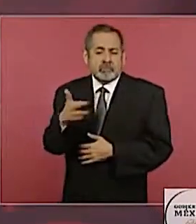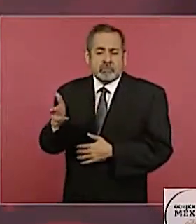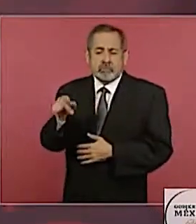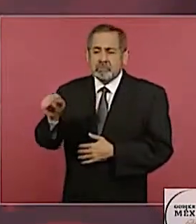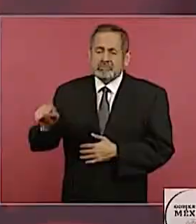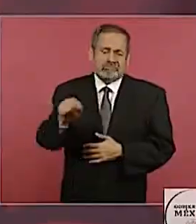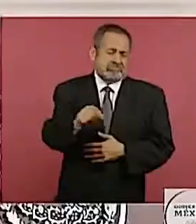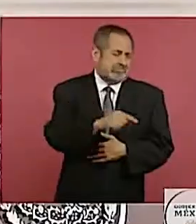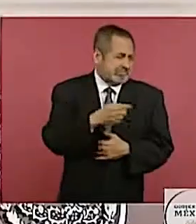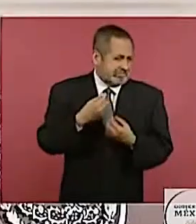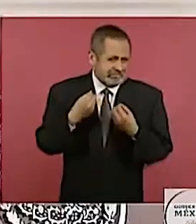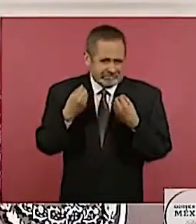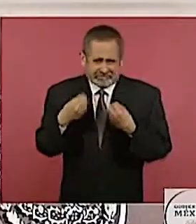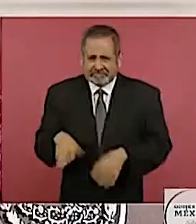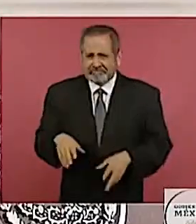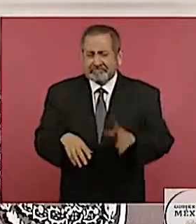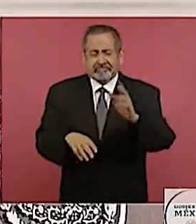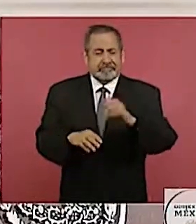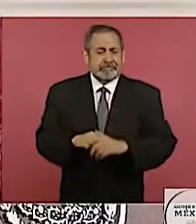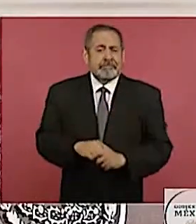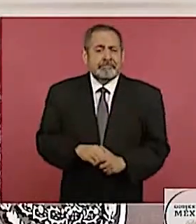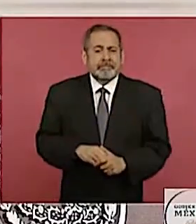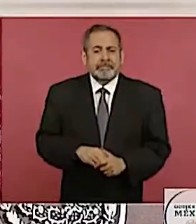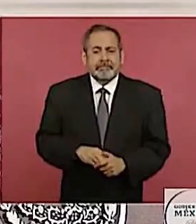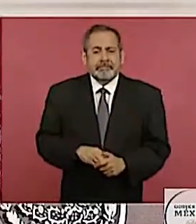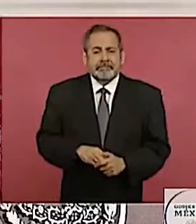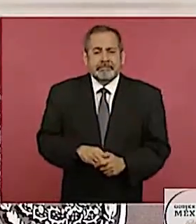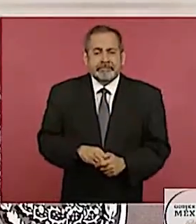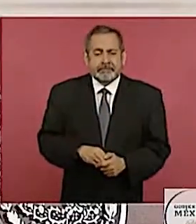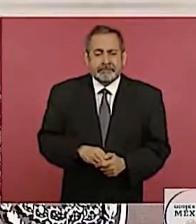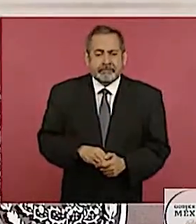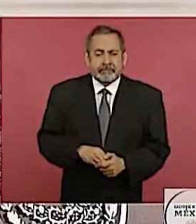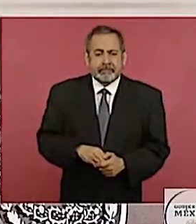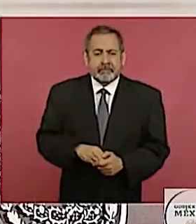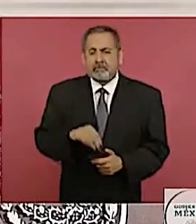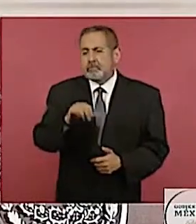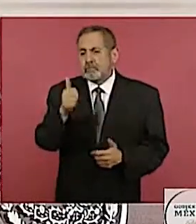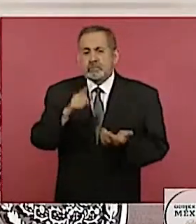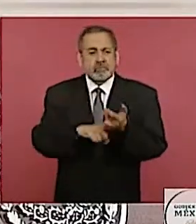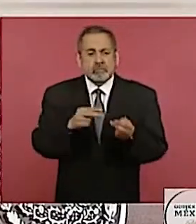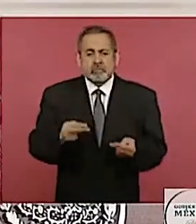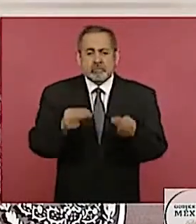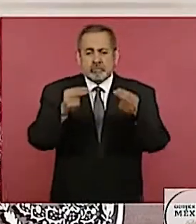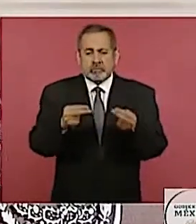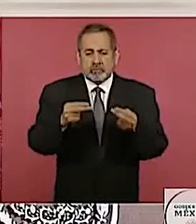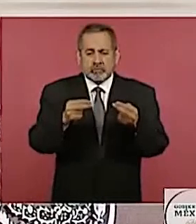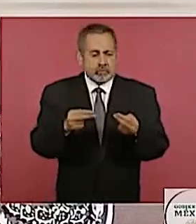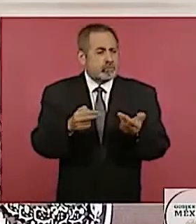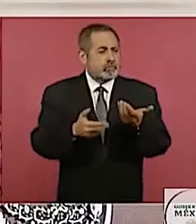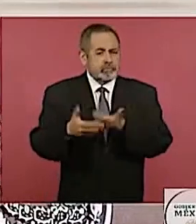restaurantes muchísimos este otros negocios